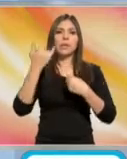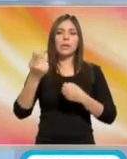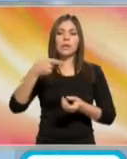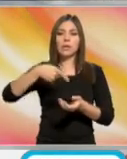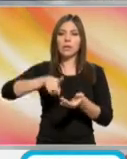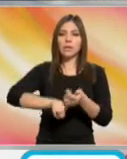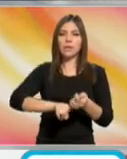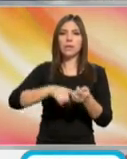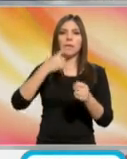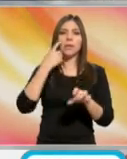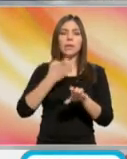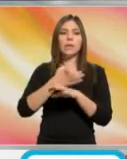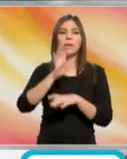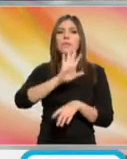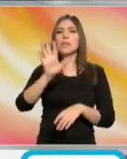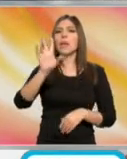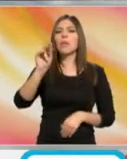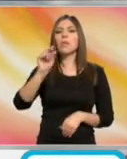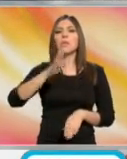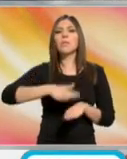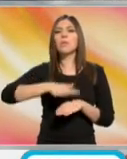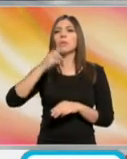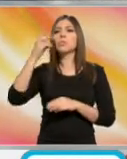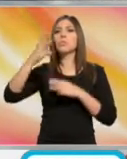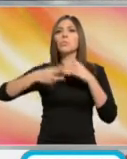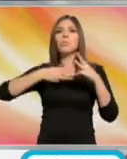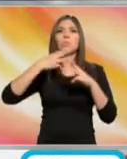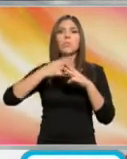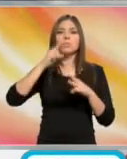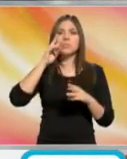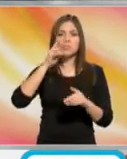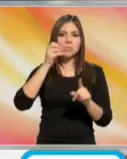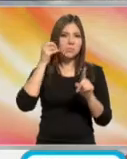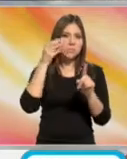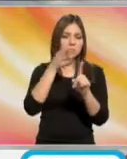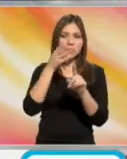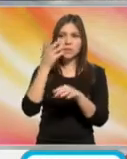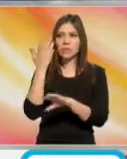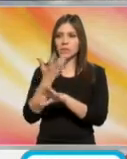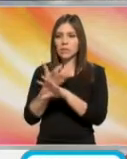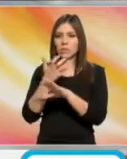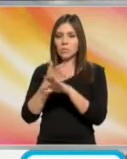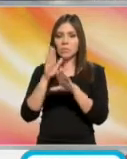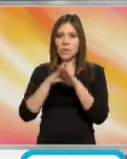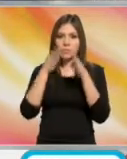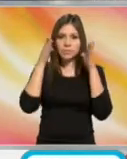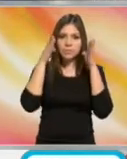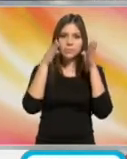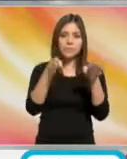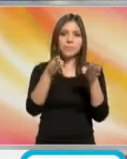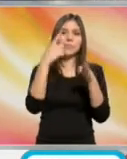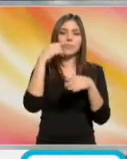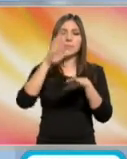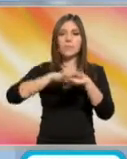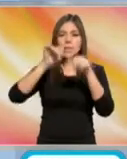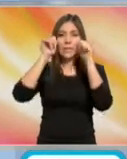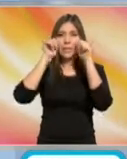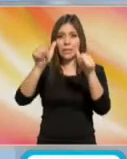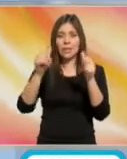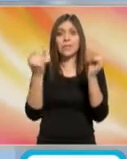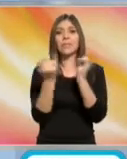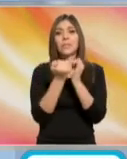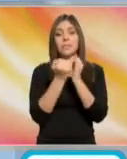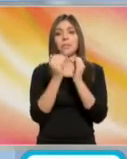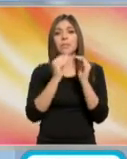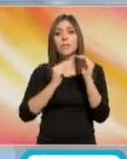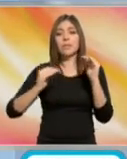discurso Trump lo dijo que van a dejar de estar viendo en el mundo, sino se van a concentrar ahora en Estados Unidos. También busca un incremento en el